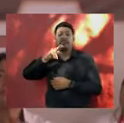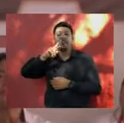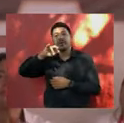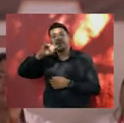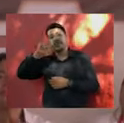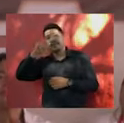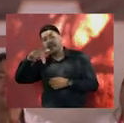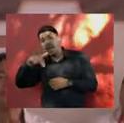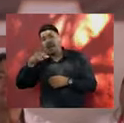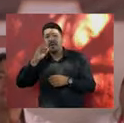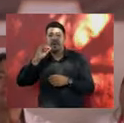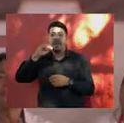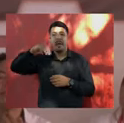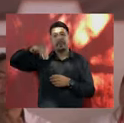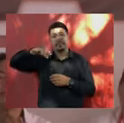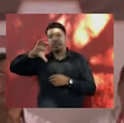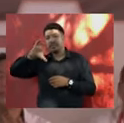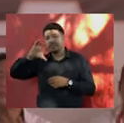Movimiento Ciudadano.